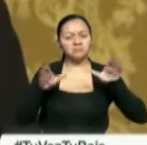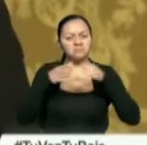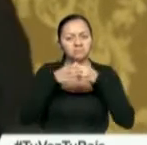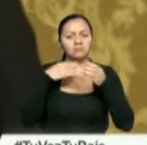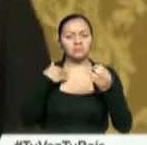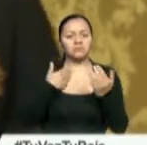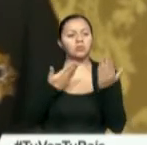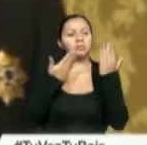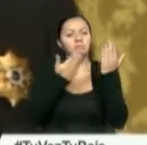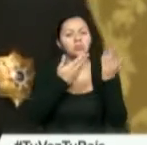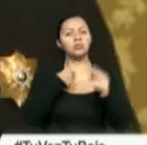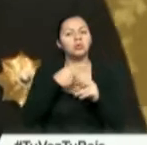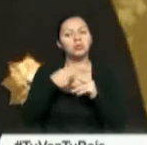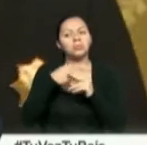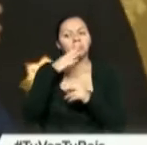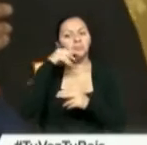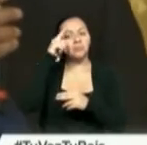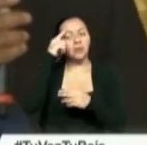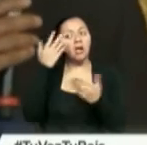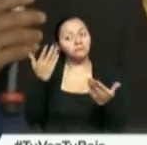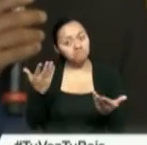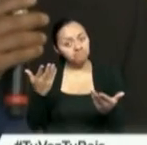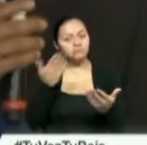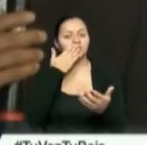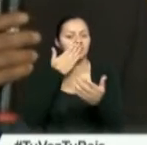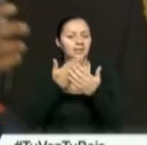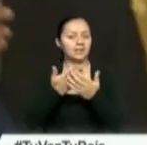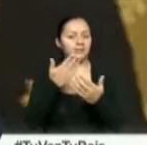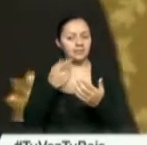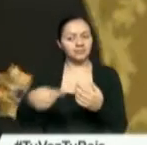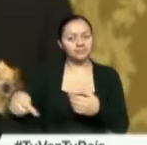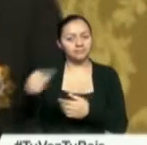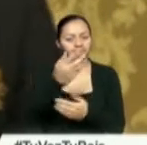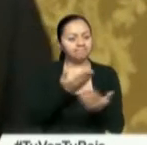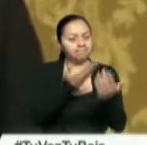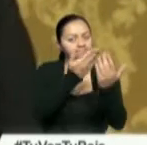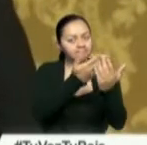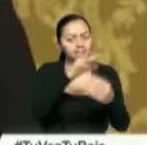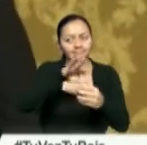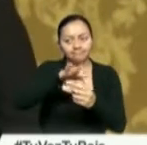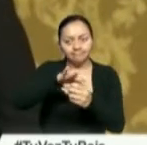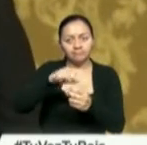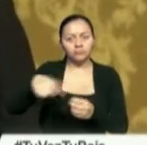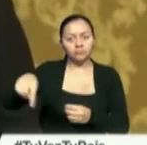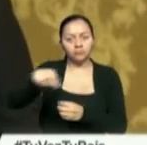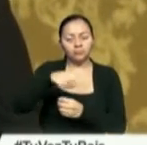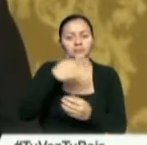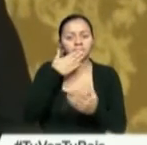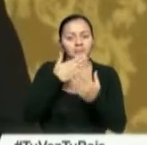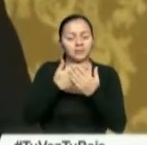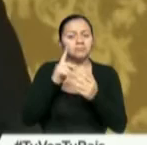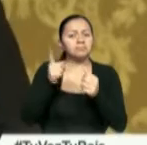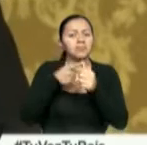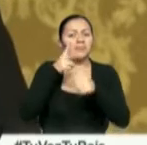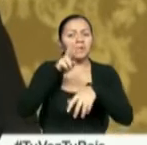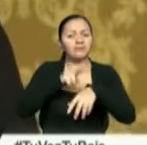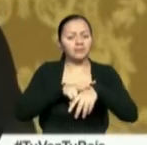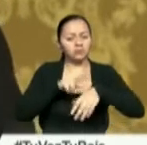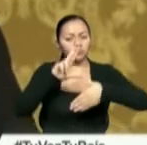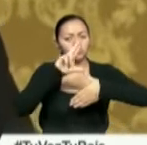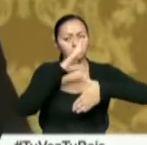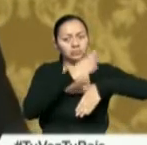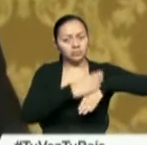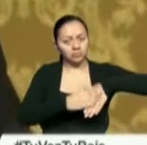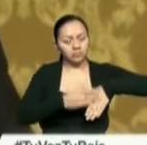nombre este reconocimiento es la primera vez que un presidente iberoamérica recibe la gran cruz de la orden